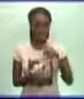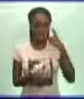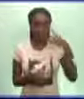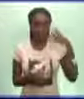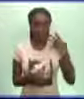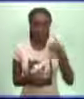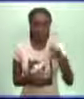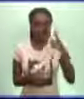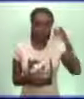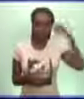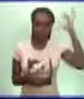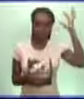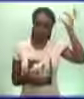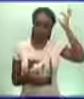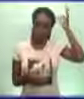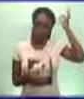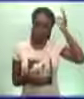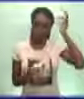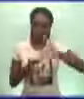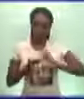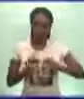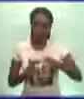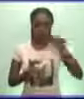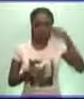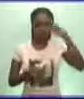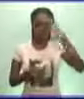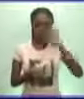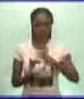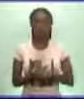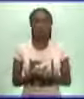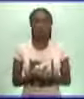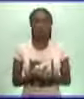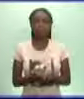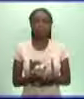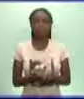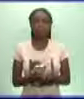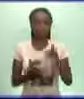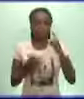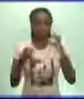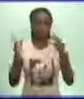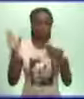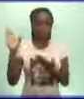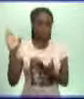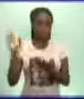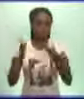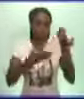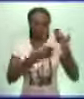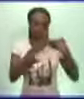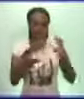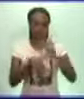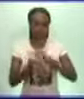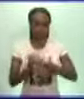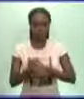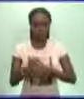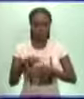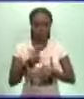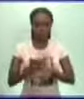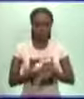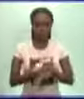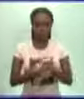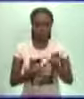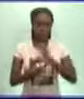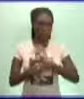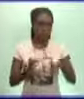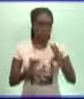de la literatura cubana. Ahora estás observando la antigua cárcel de La Habana, que ya no